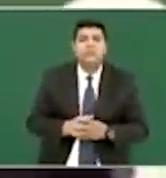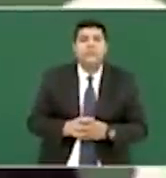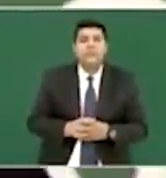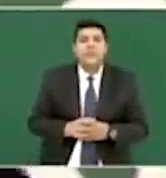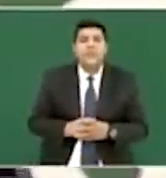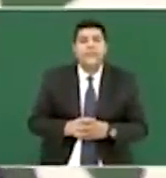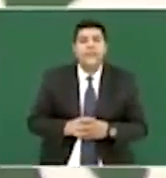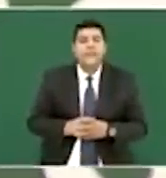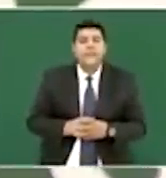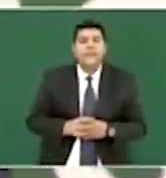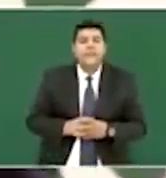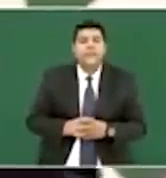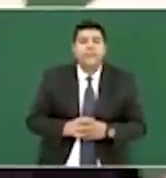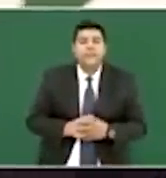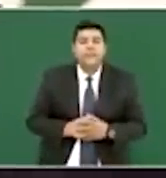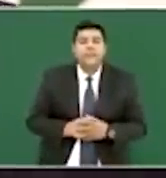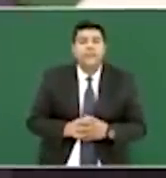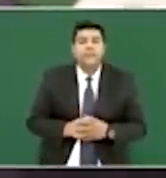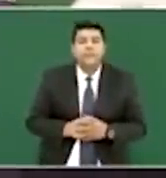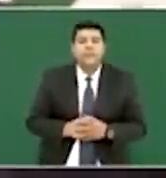porque